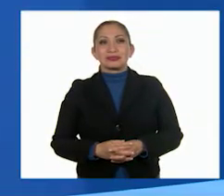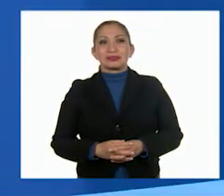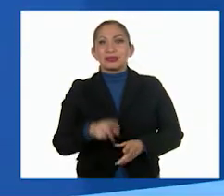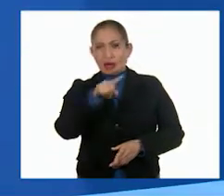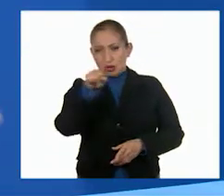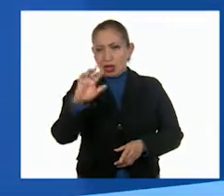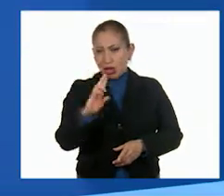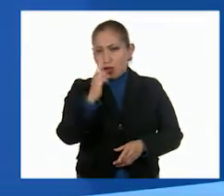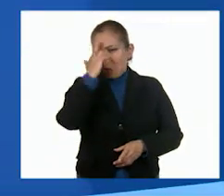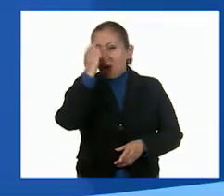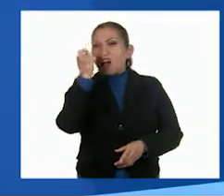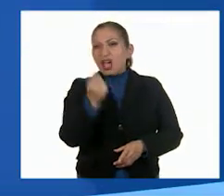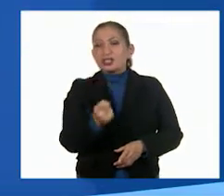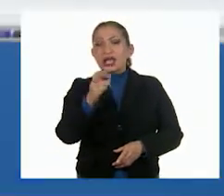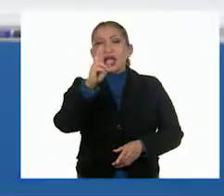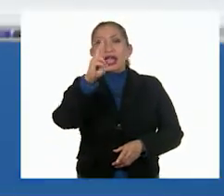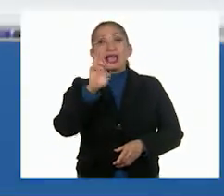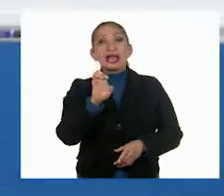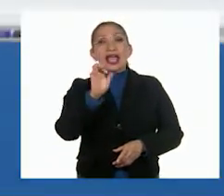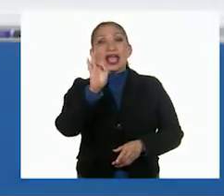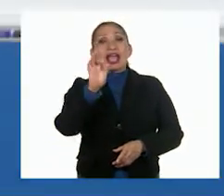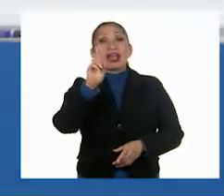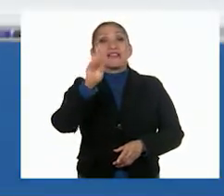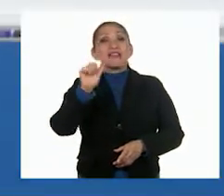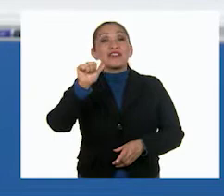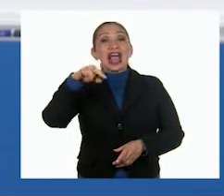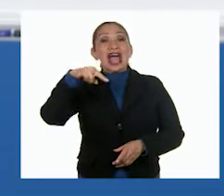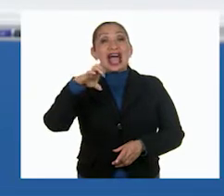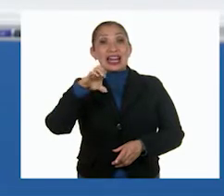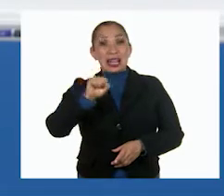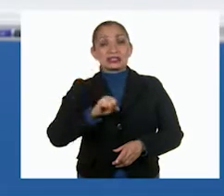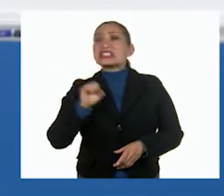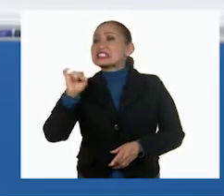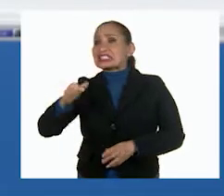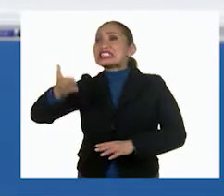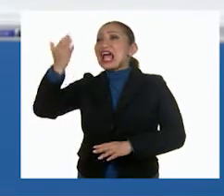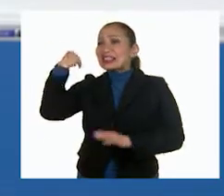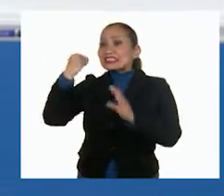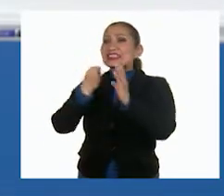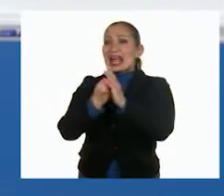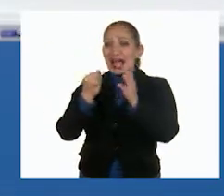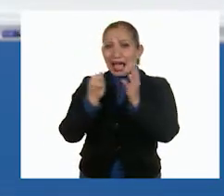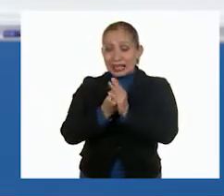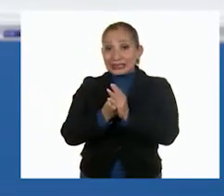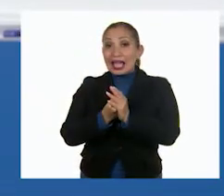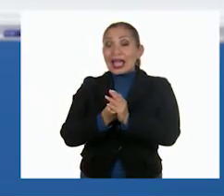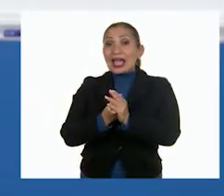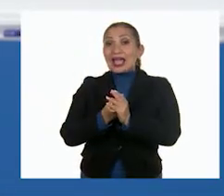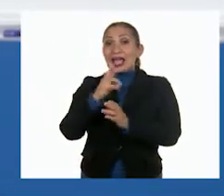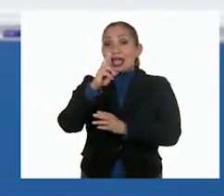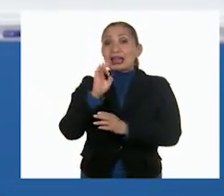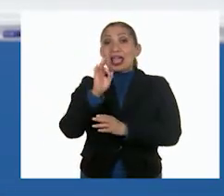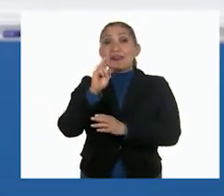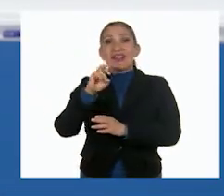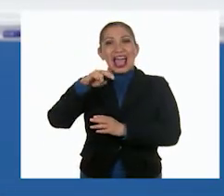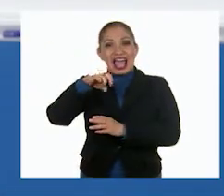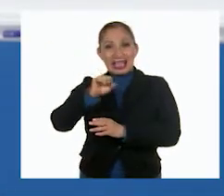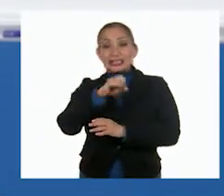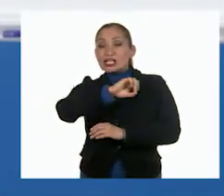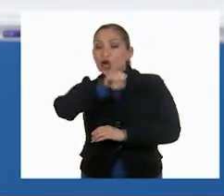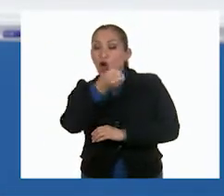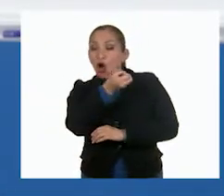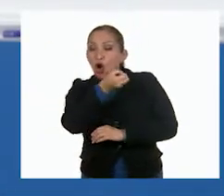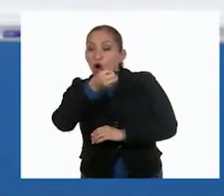¿Ustedes recuerdan qué son los refranes? Sí, lo vimos en las clases pasadas. Los refranes son